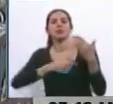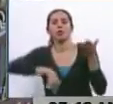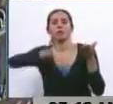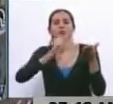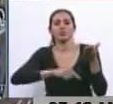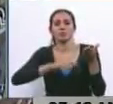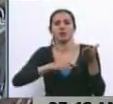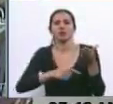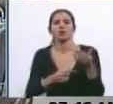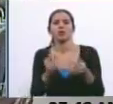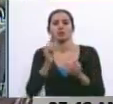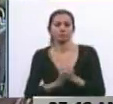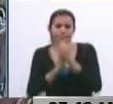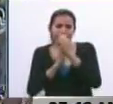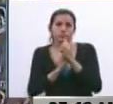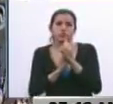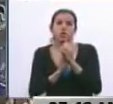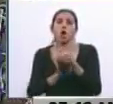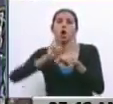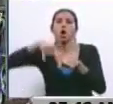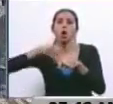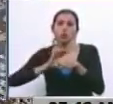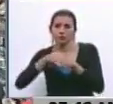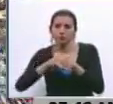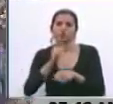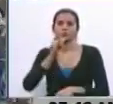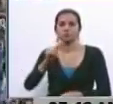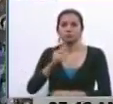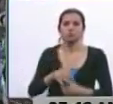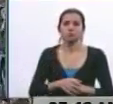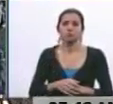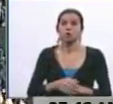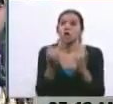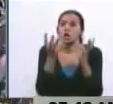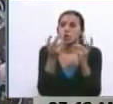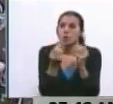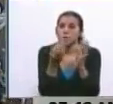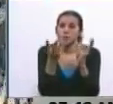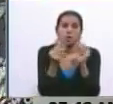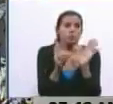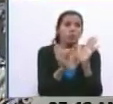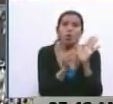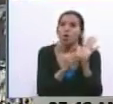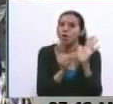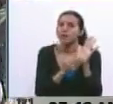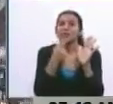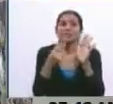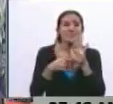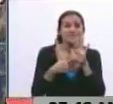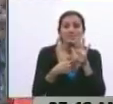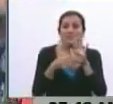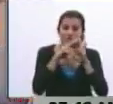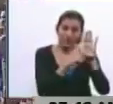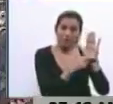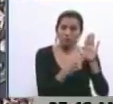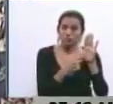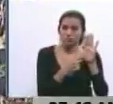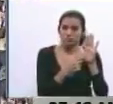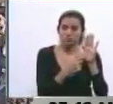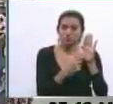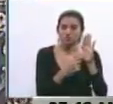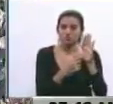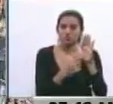Rodríguez, llevamos una denuncia con numeritos, porque el reglamento dice que nosotros, que somos los que